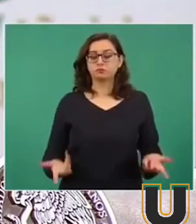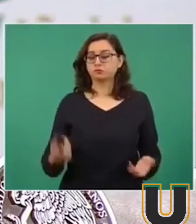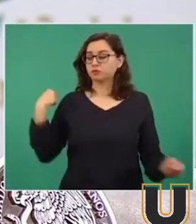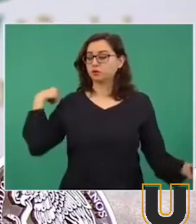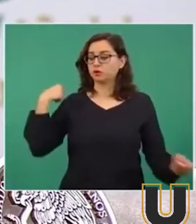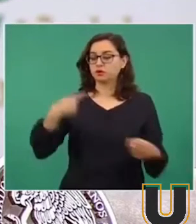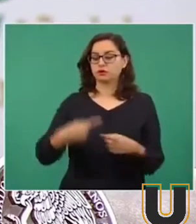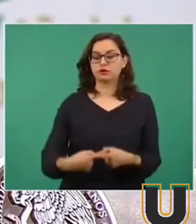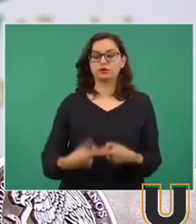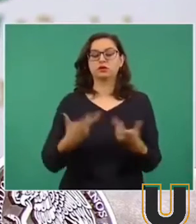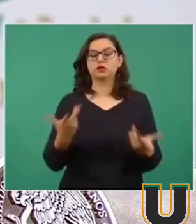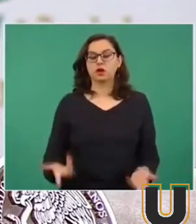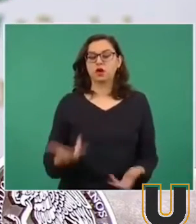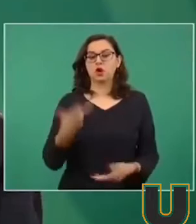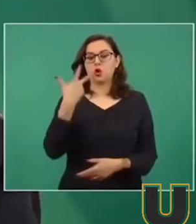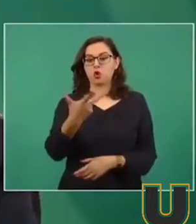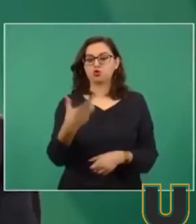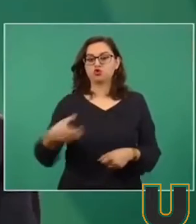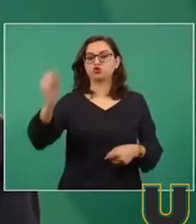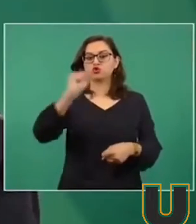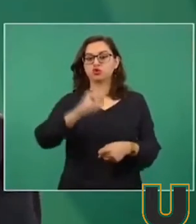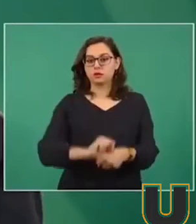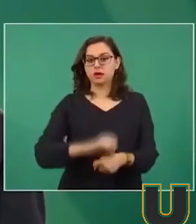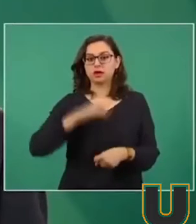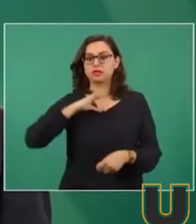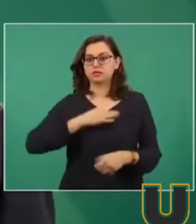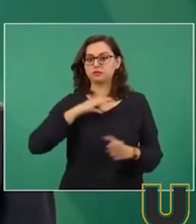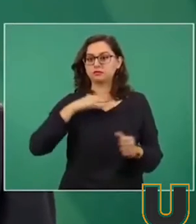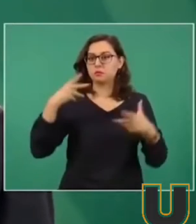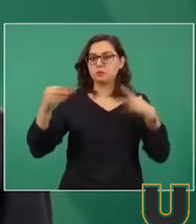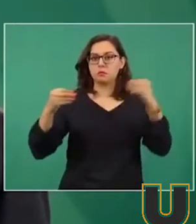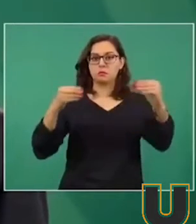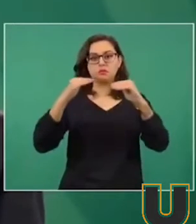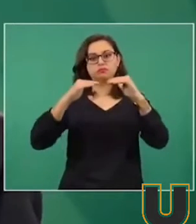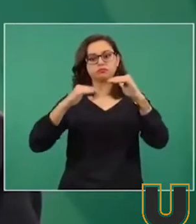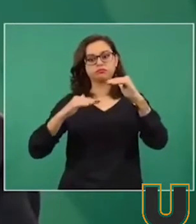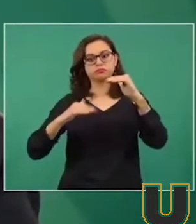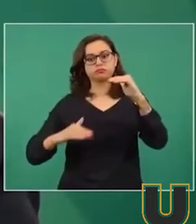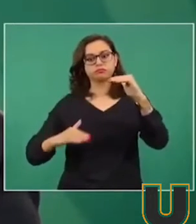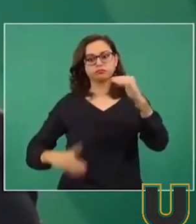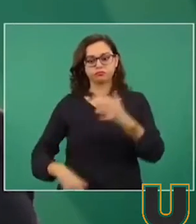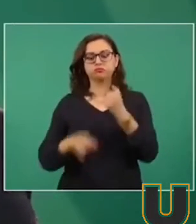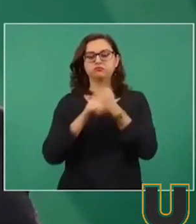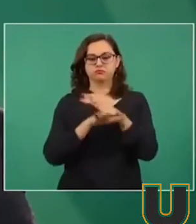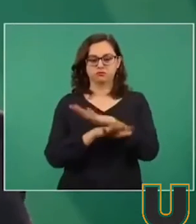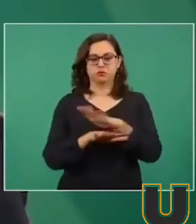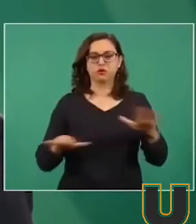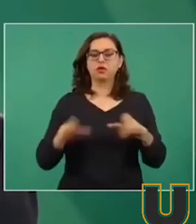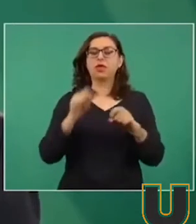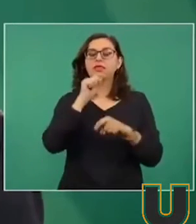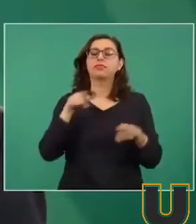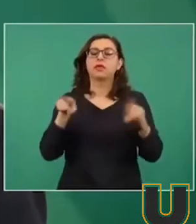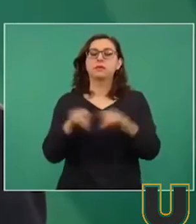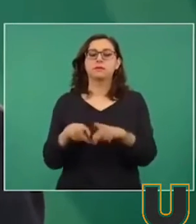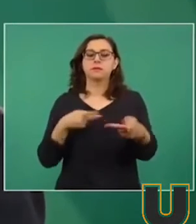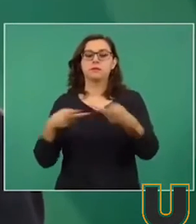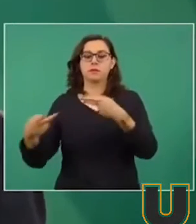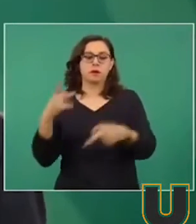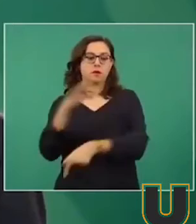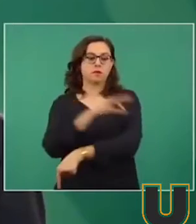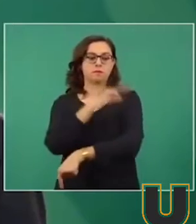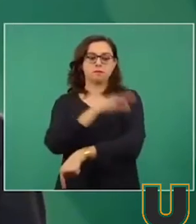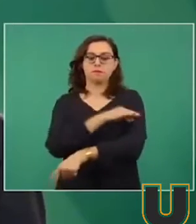ya 8 semanas de reducción de la epidemia y el avance que tiene el programa de vacunación contra el COVID. Vamos